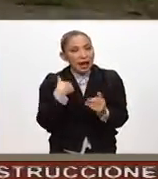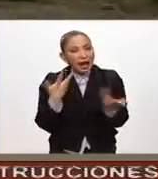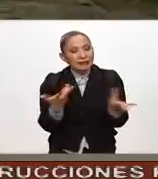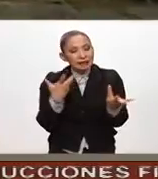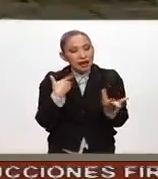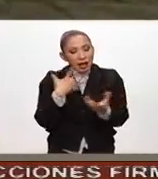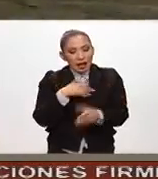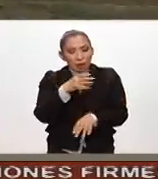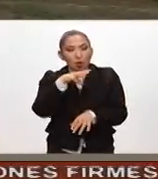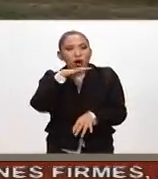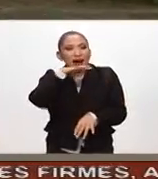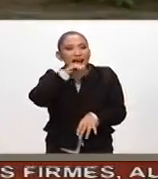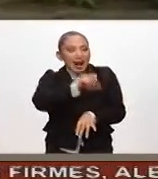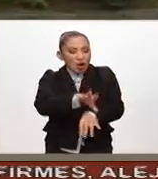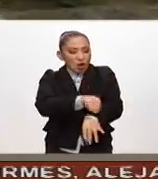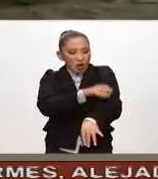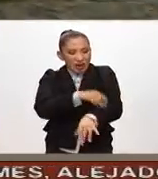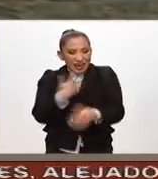un consumo calórico